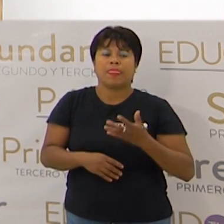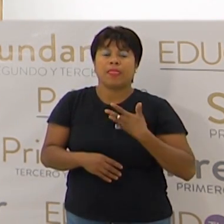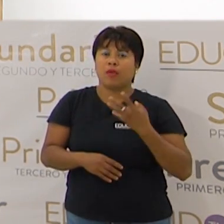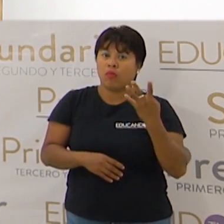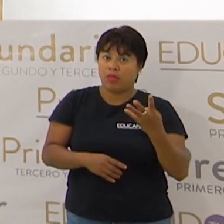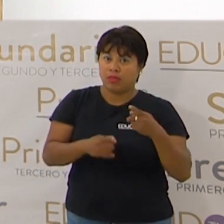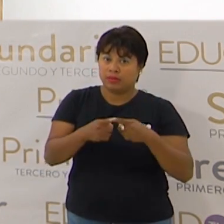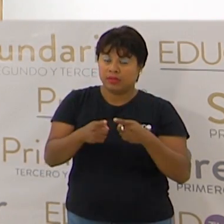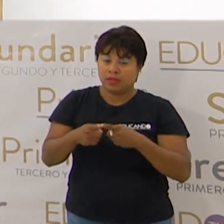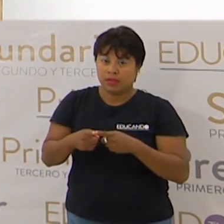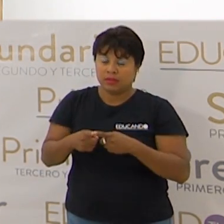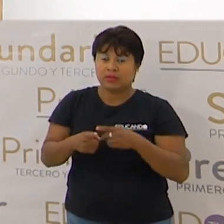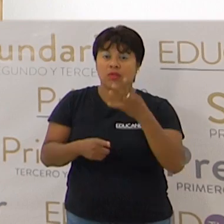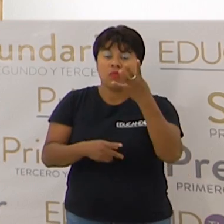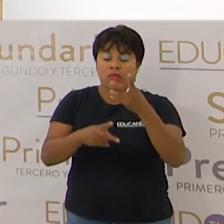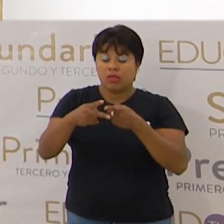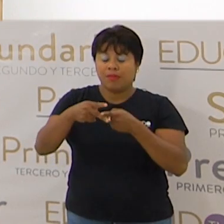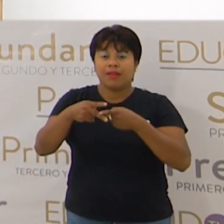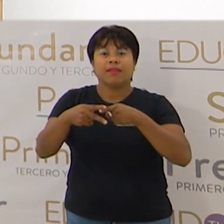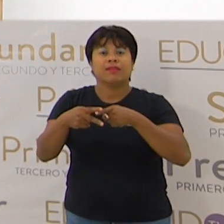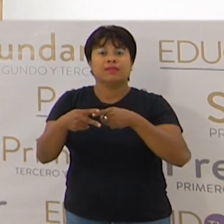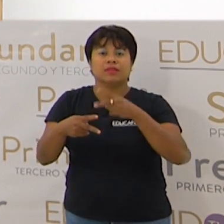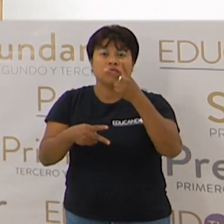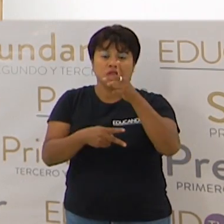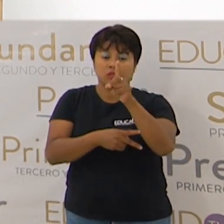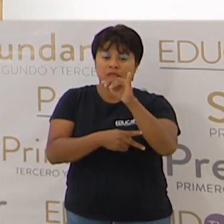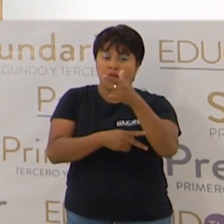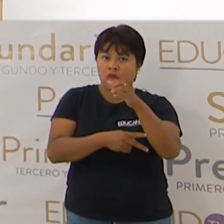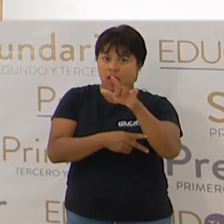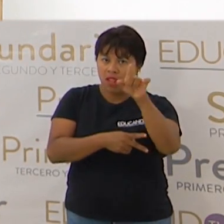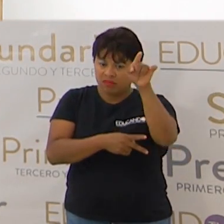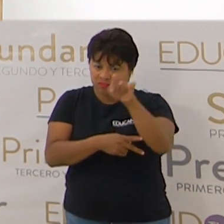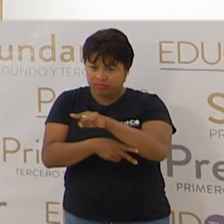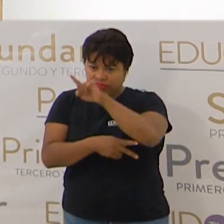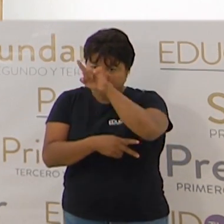4 lados, 4 vértices, 2 diagonales,